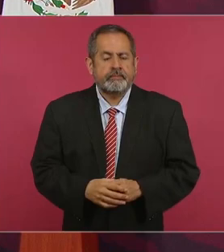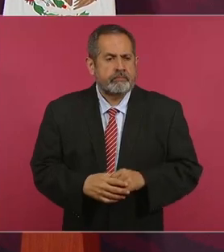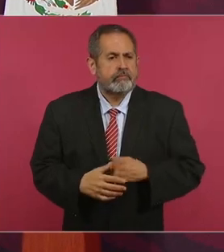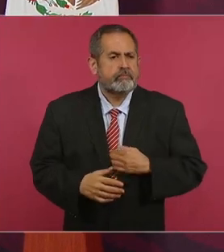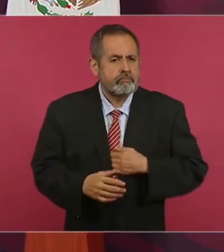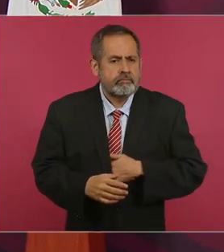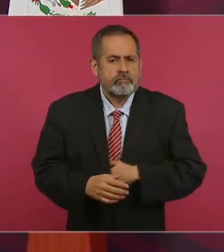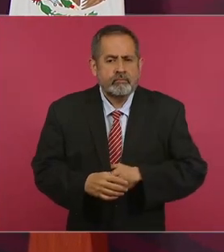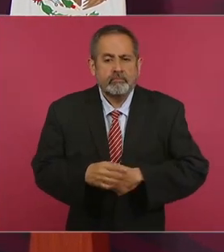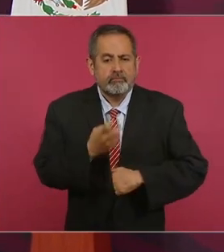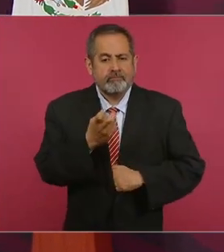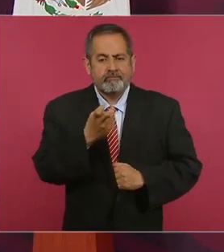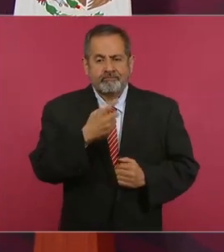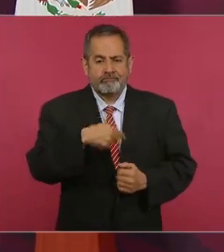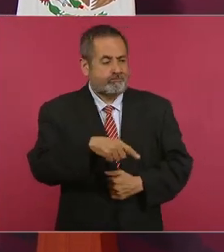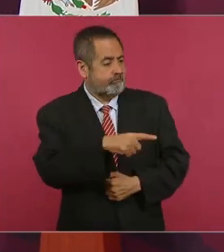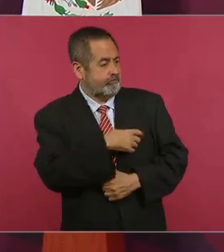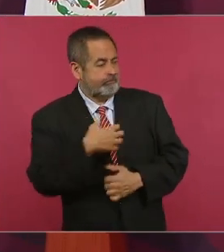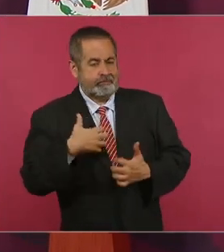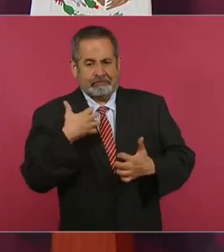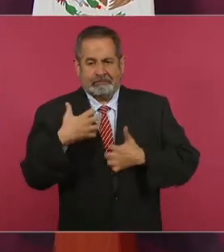Entonces, por eso es el enojo.